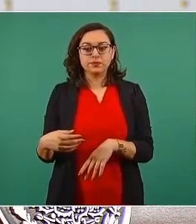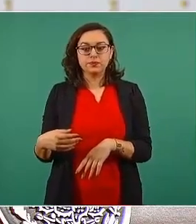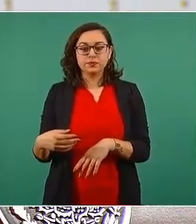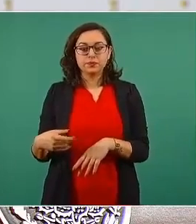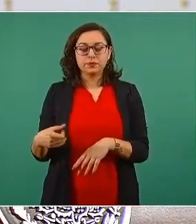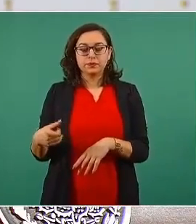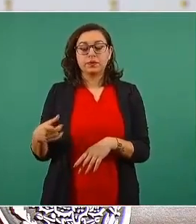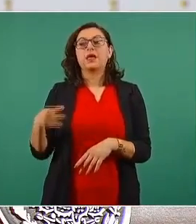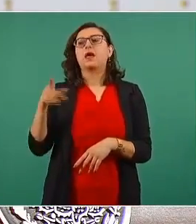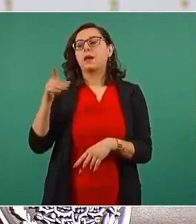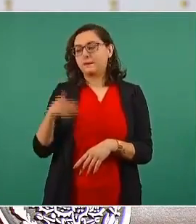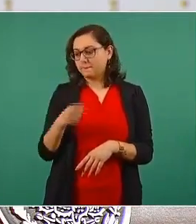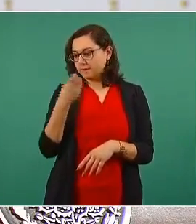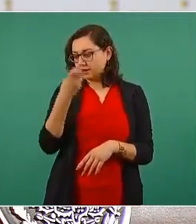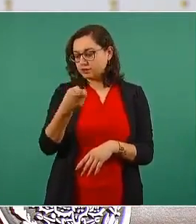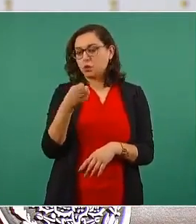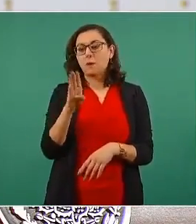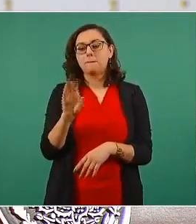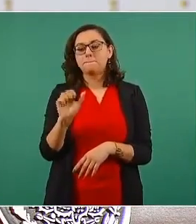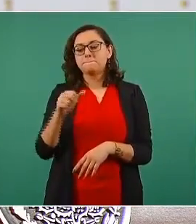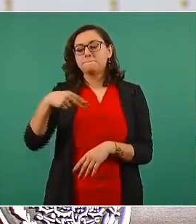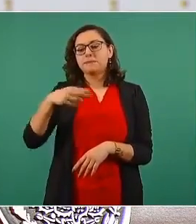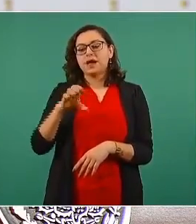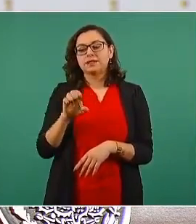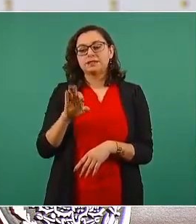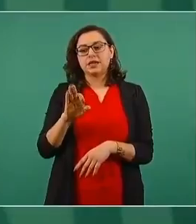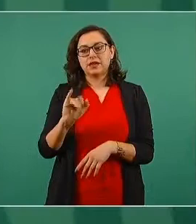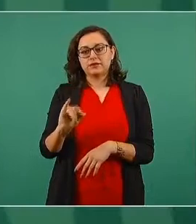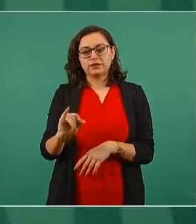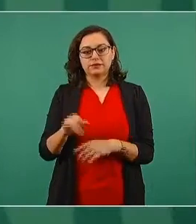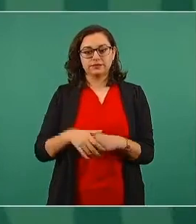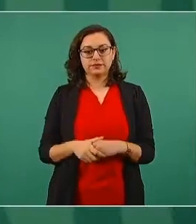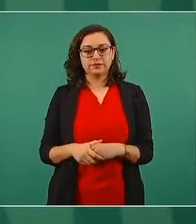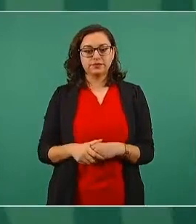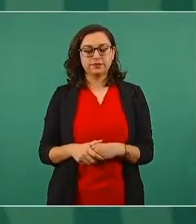rentaban, Bansefin, sí, Bansefin,